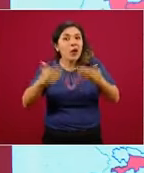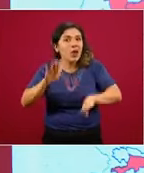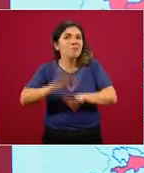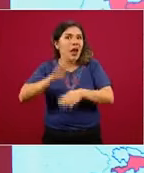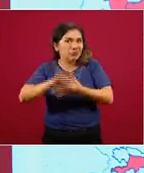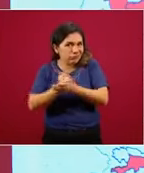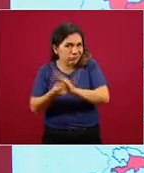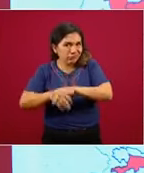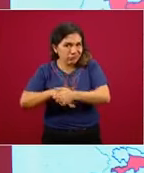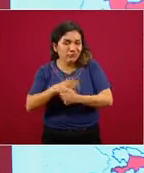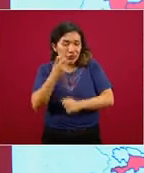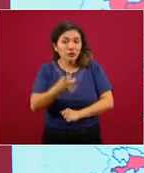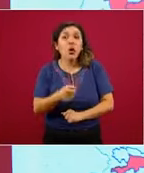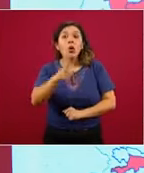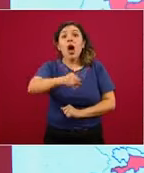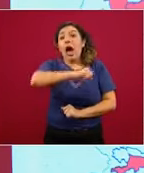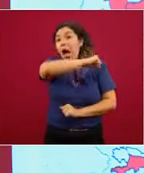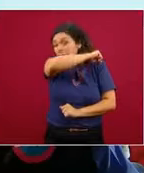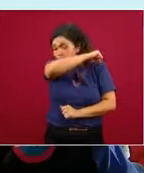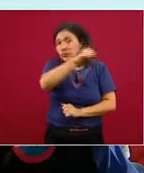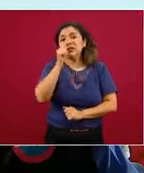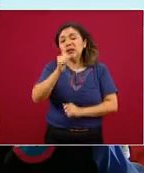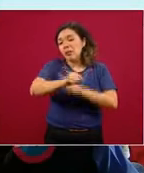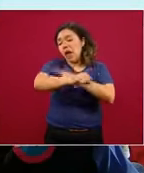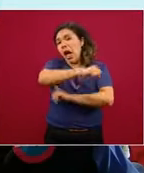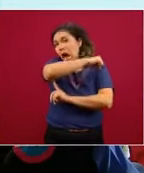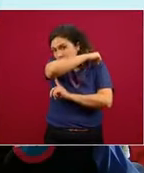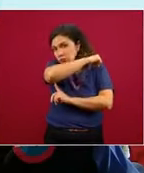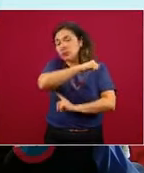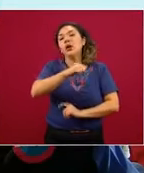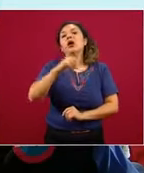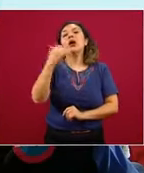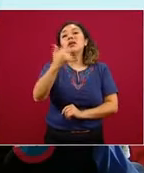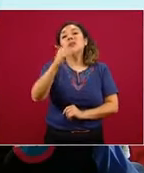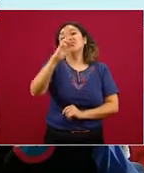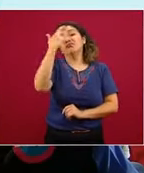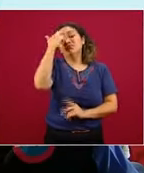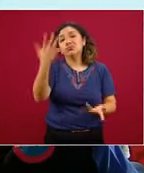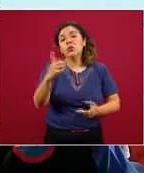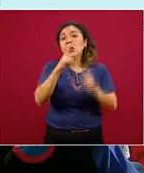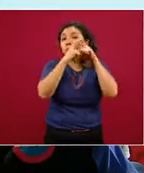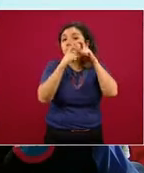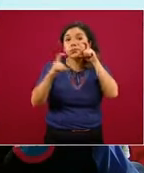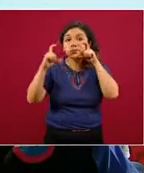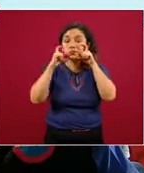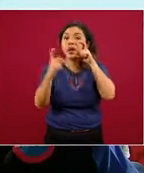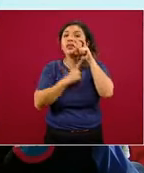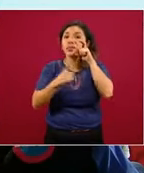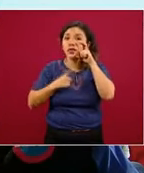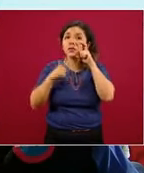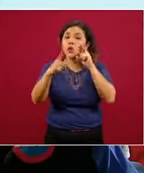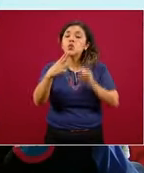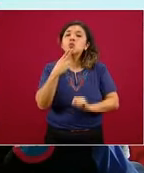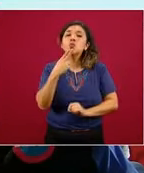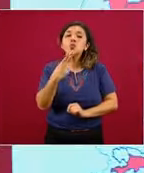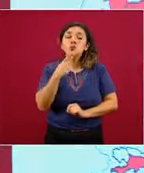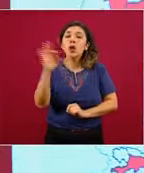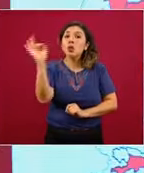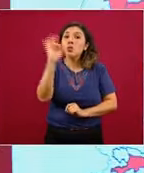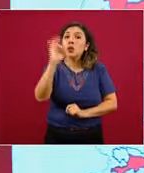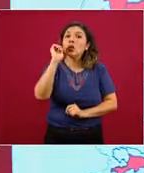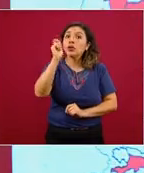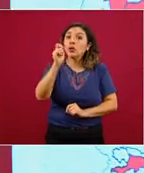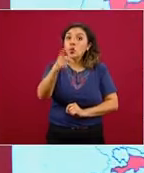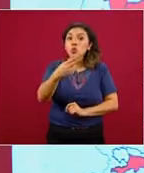estornudo siempre en el ángulo interno de la boca, y recordando que el cubrebocas tiene una utilidad cuando